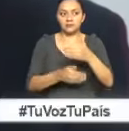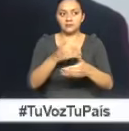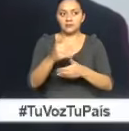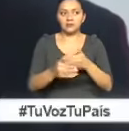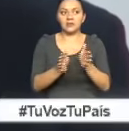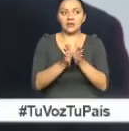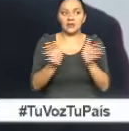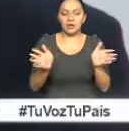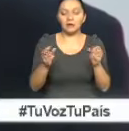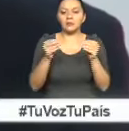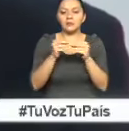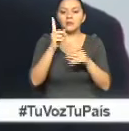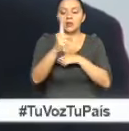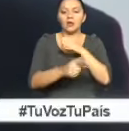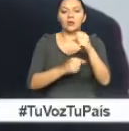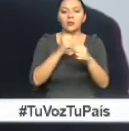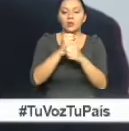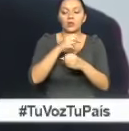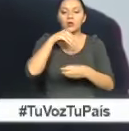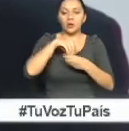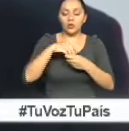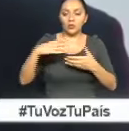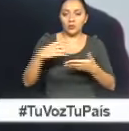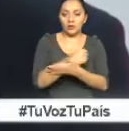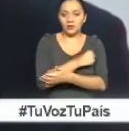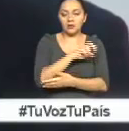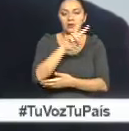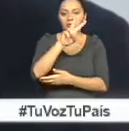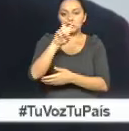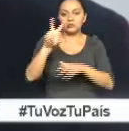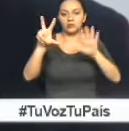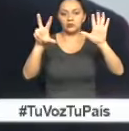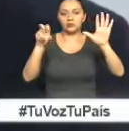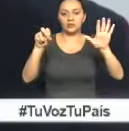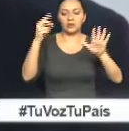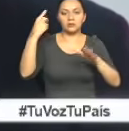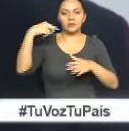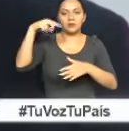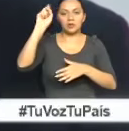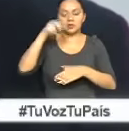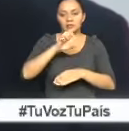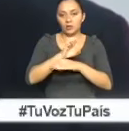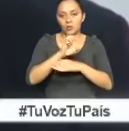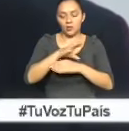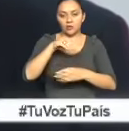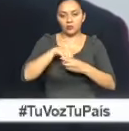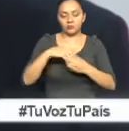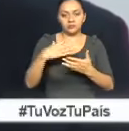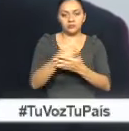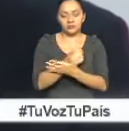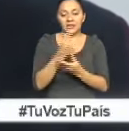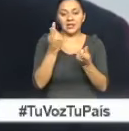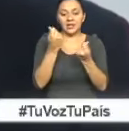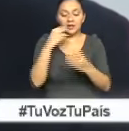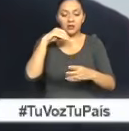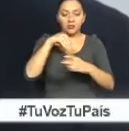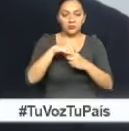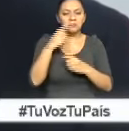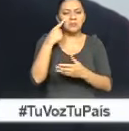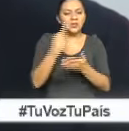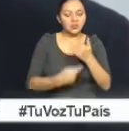generará anualmente un ahorro de $280 millones al país, al Ecuador. Dinero que será invertido en